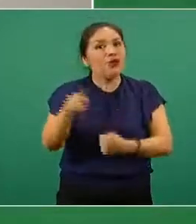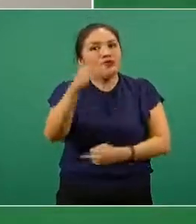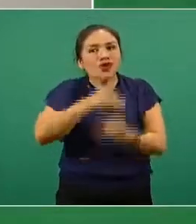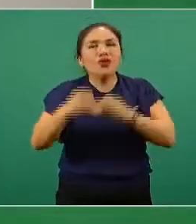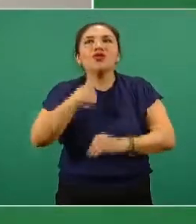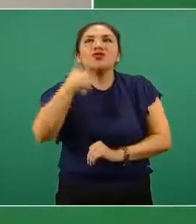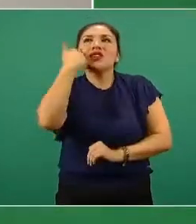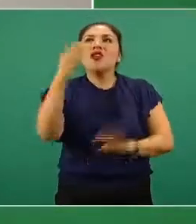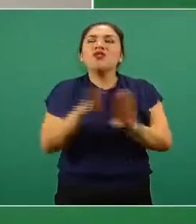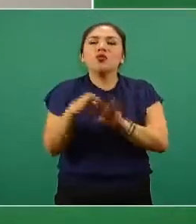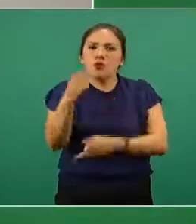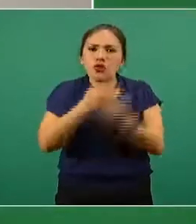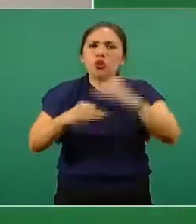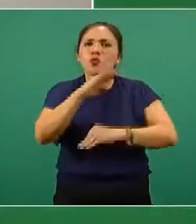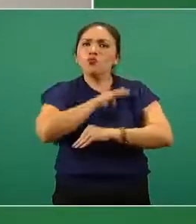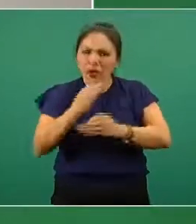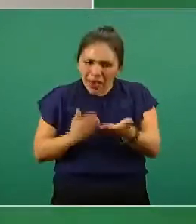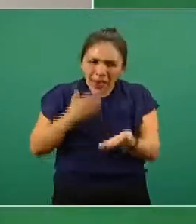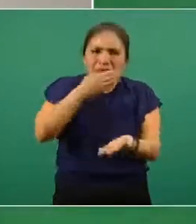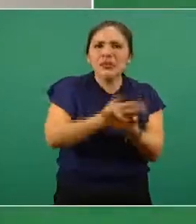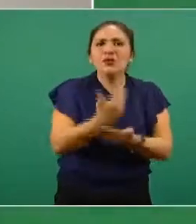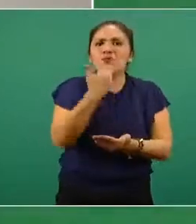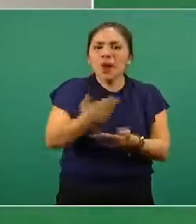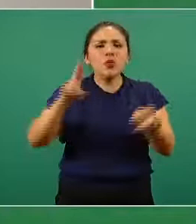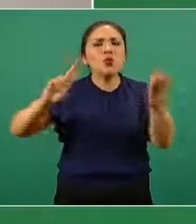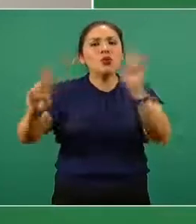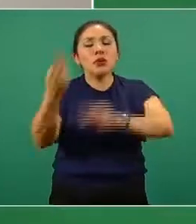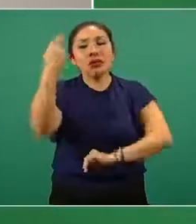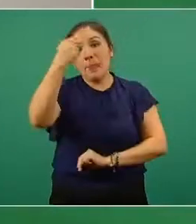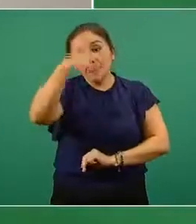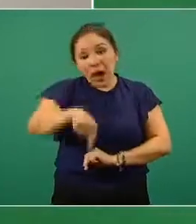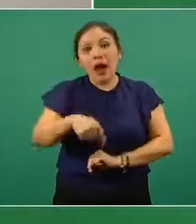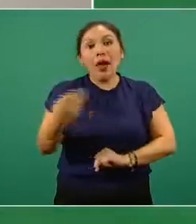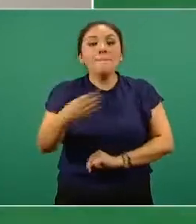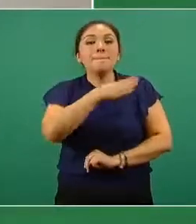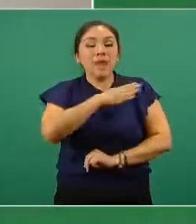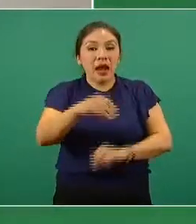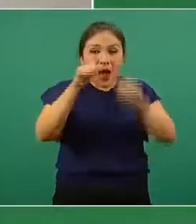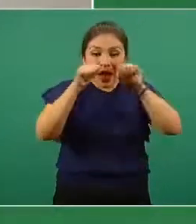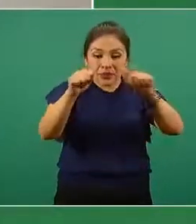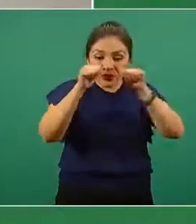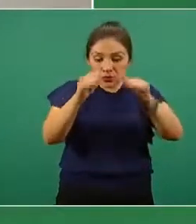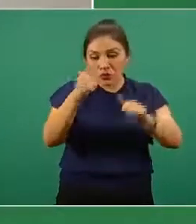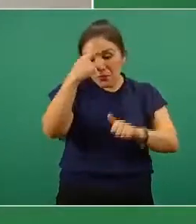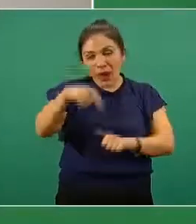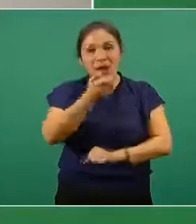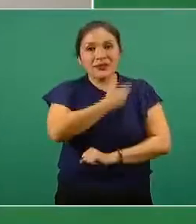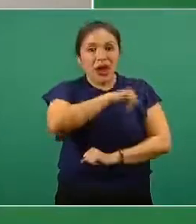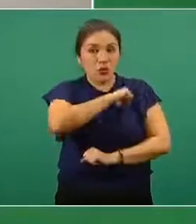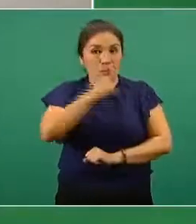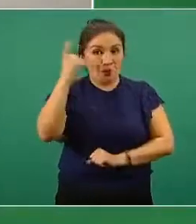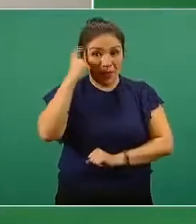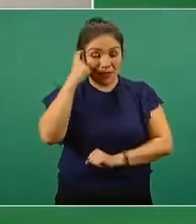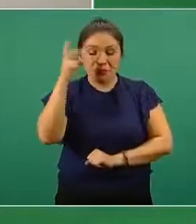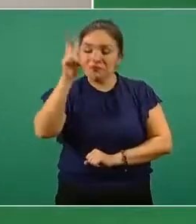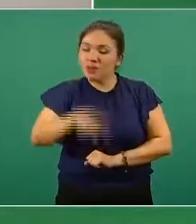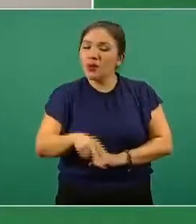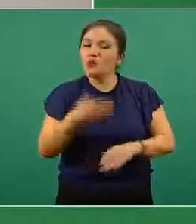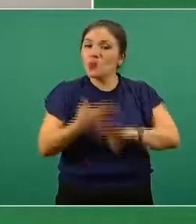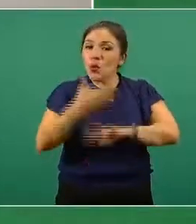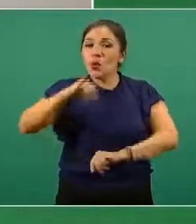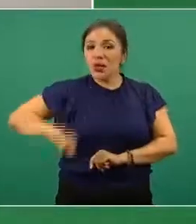tengamos un acceso universal a buenos servicios de salud mental. Muy,